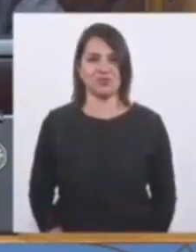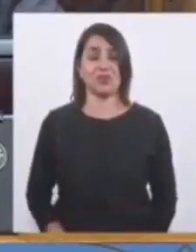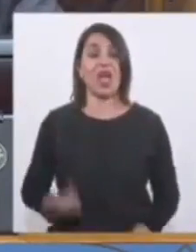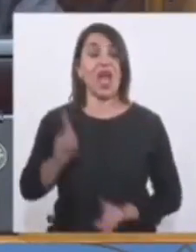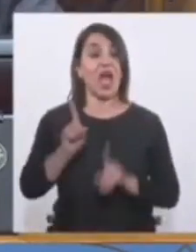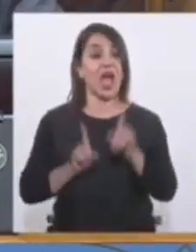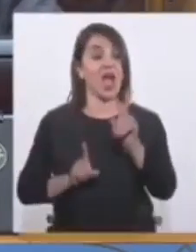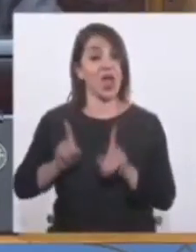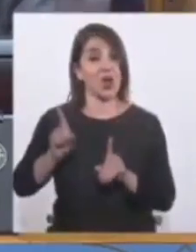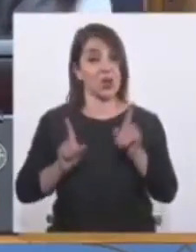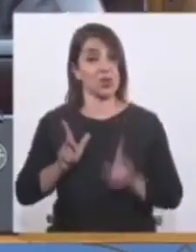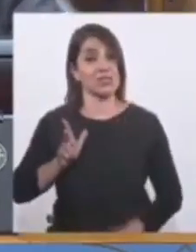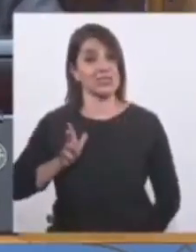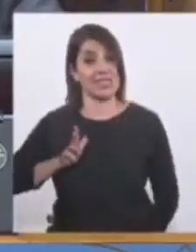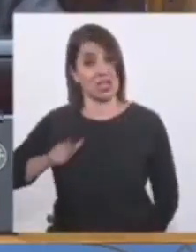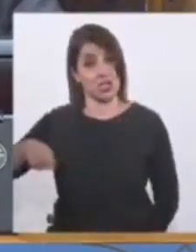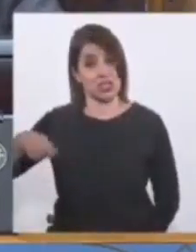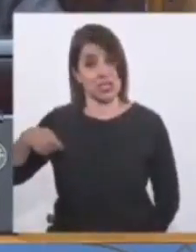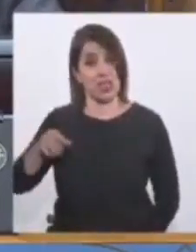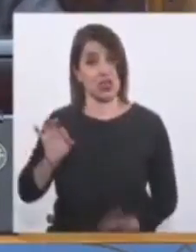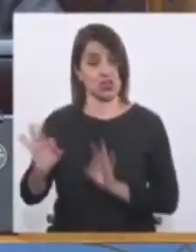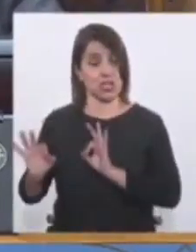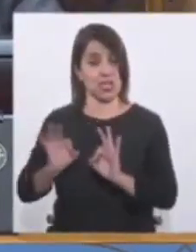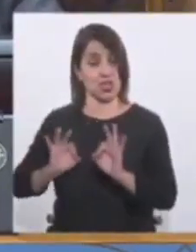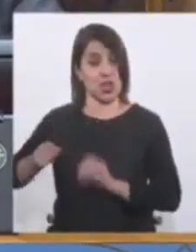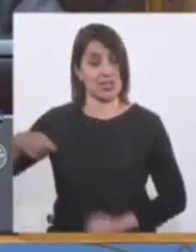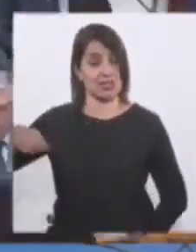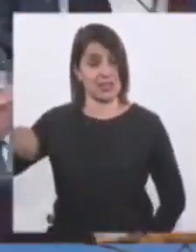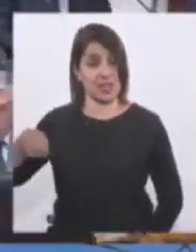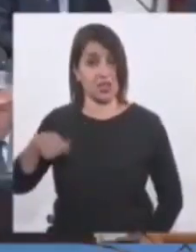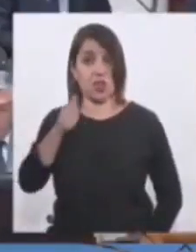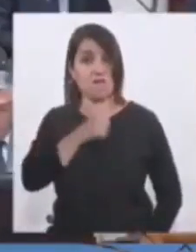¿Alguna señora senadora o algún señor senador aún no ha emitido su voto?